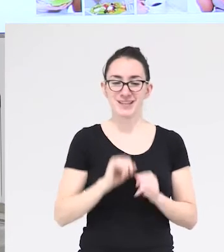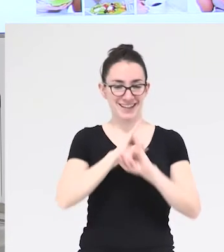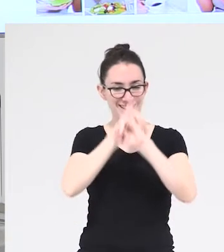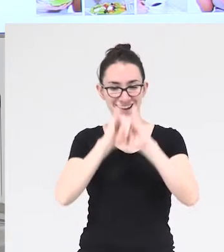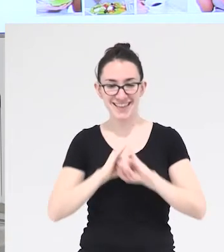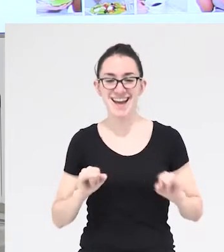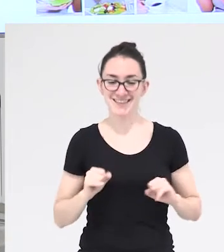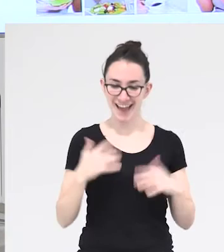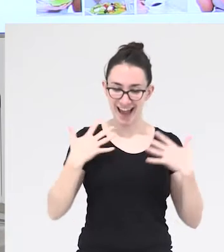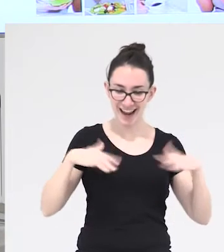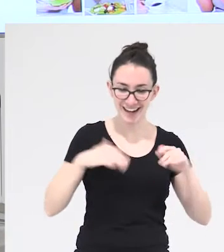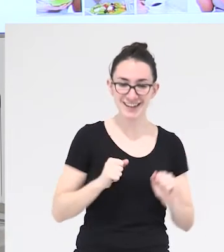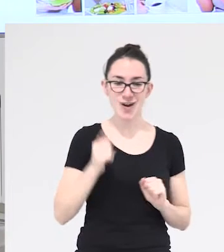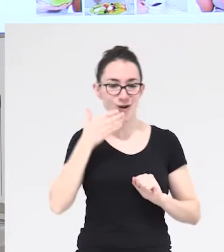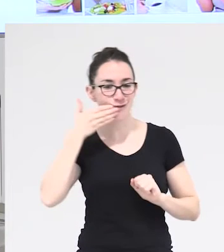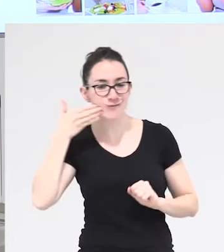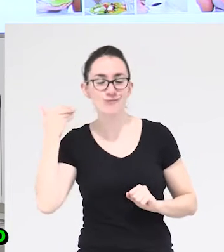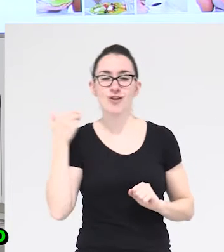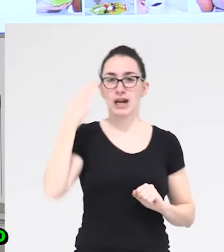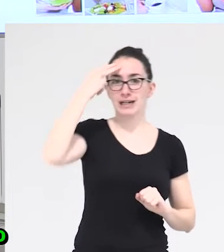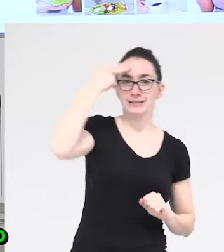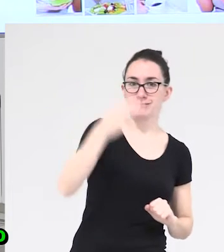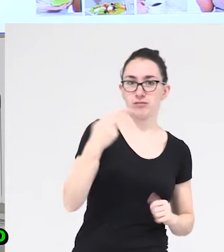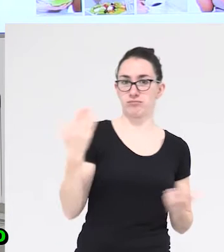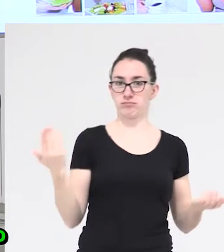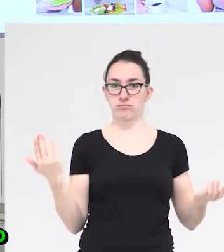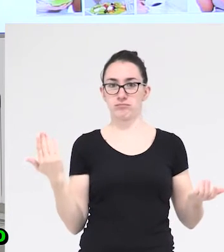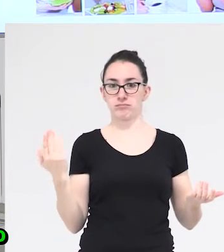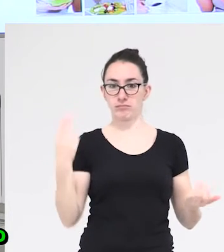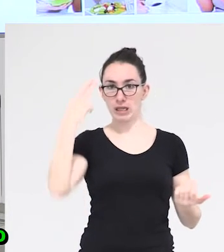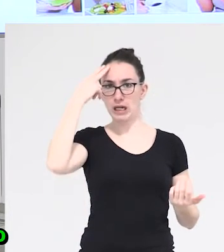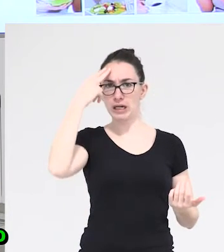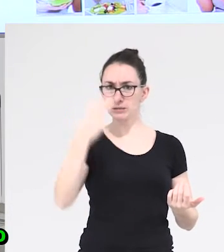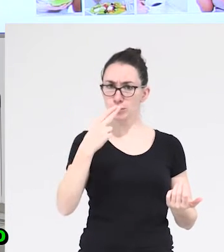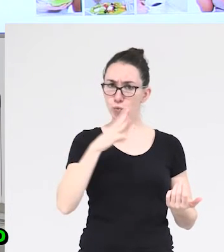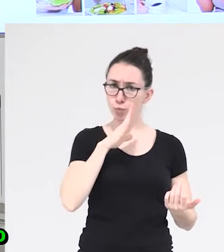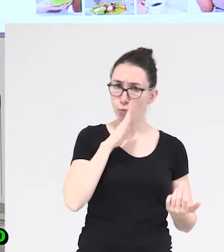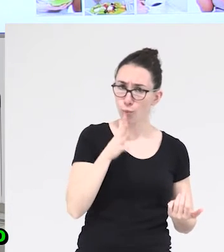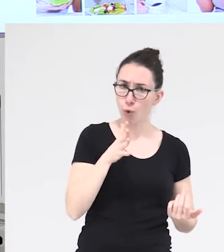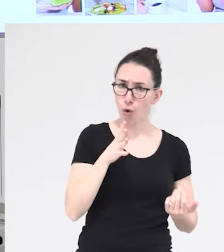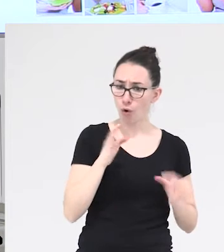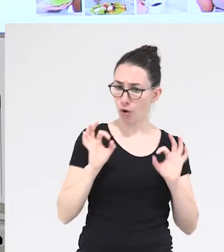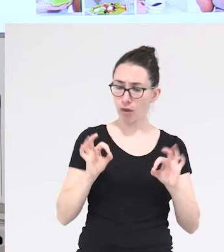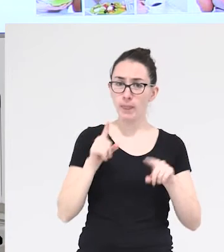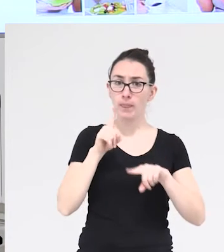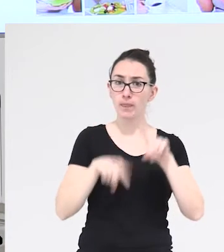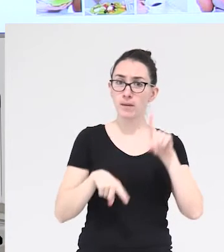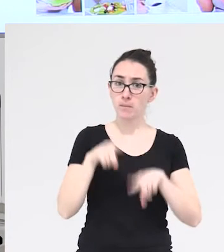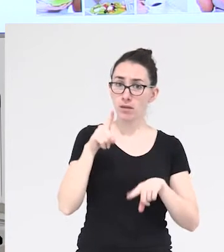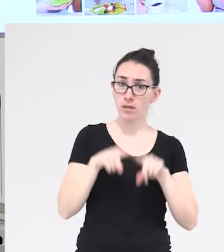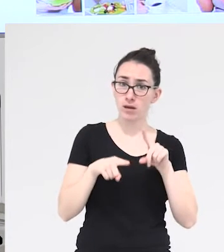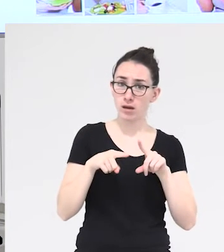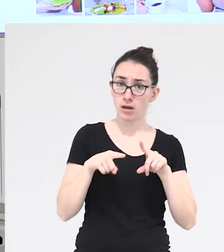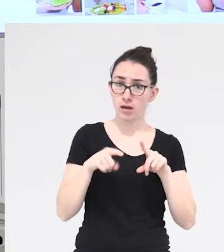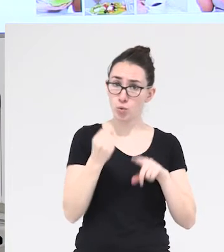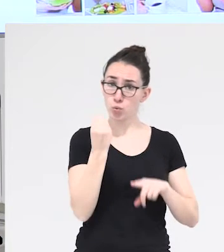felicidad, alegría, orgullo, respeto. O sea, por ejemplo, el respeto se dirime en ese pequeño espacio que es